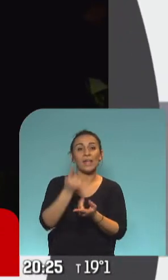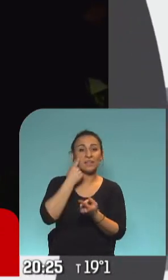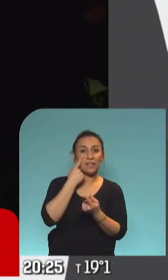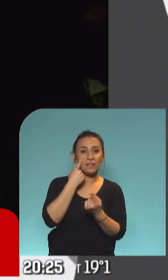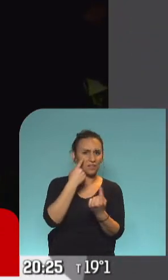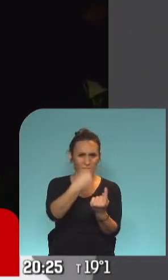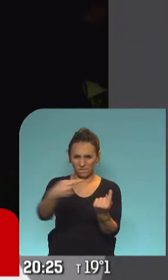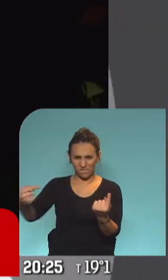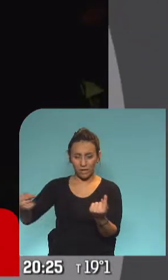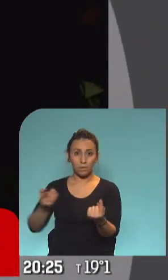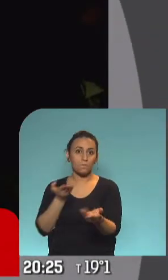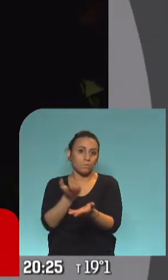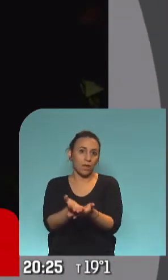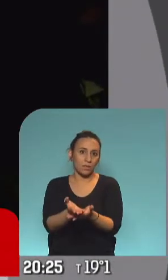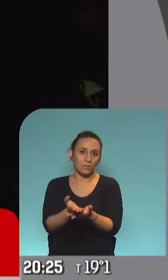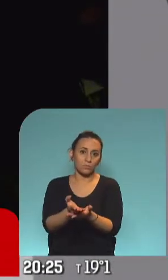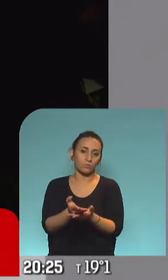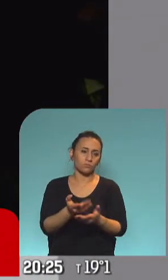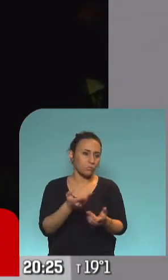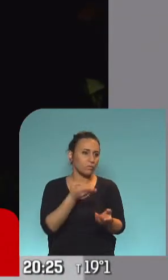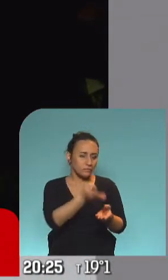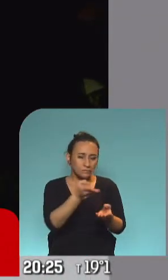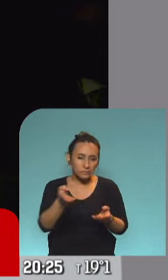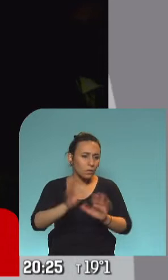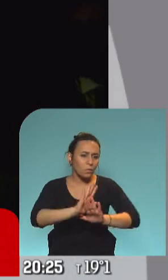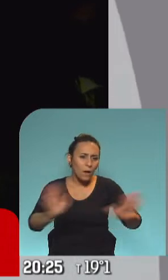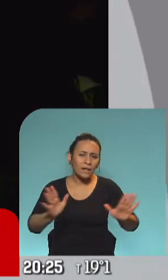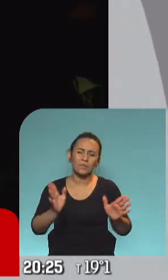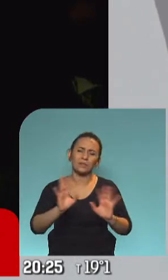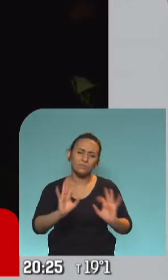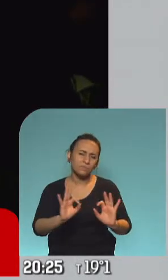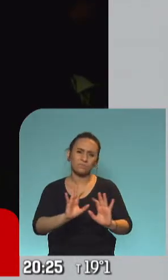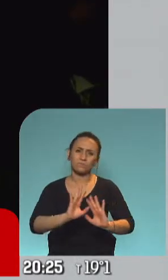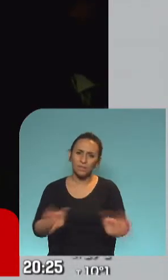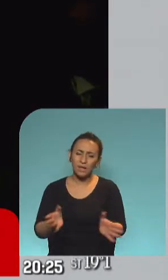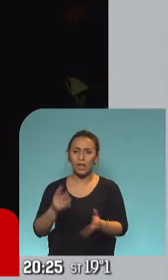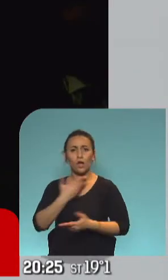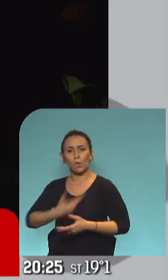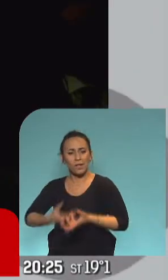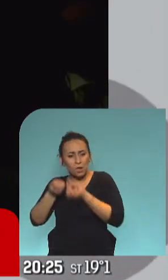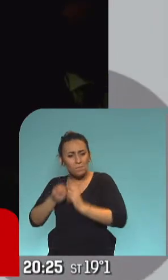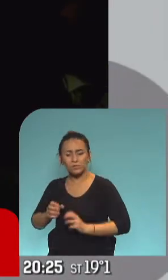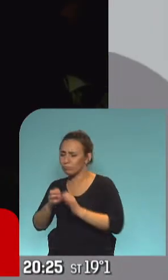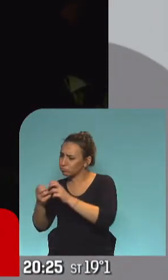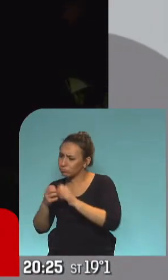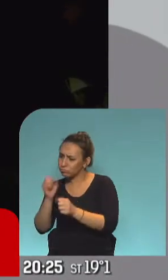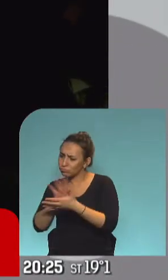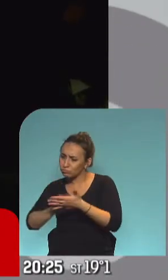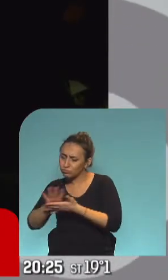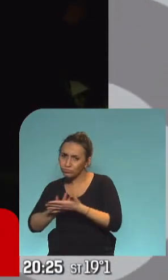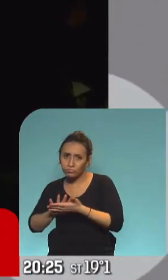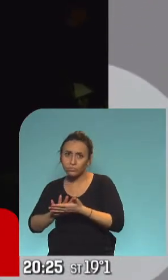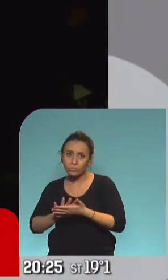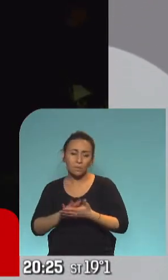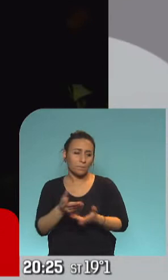que se depusiera esa actitud, que volvieran al trabajo, que el gobierno ya se estaba ocupando, había puesto cartas en el asunto, y bueno,